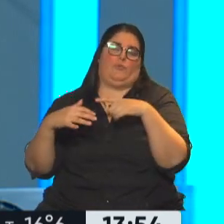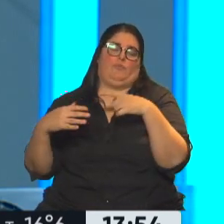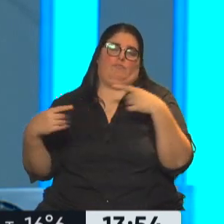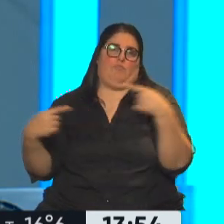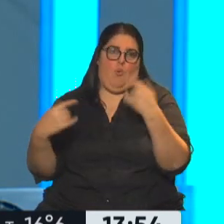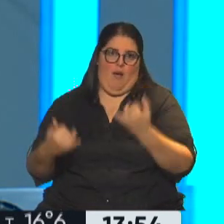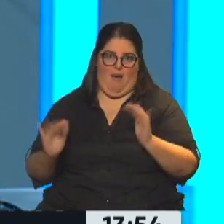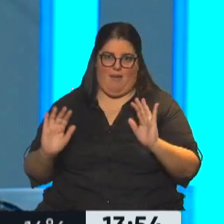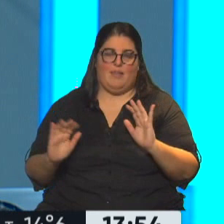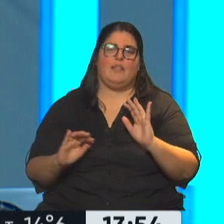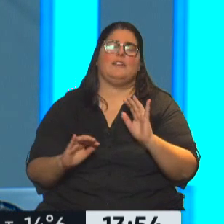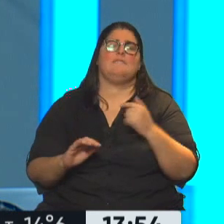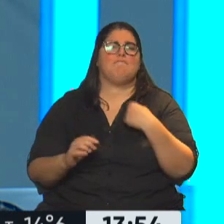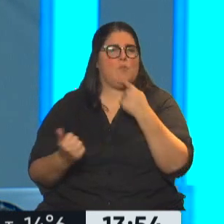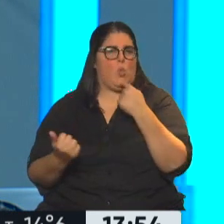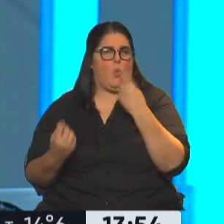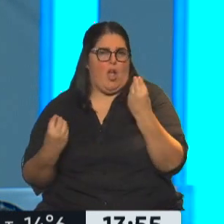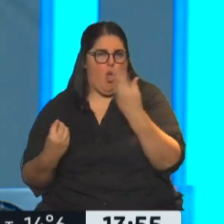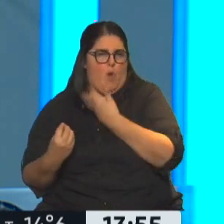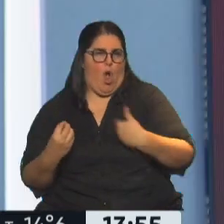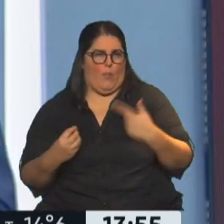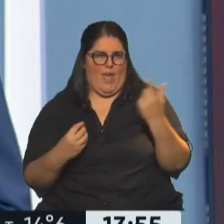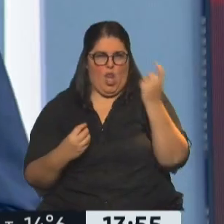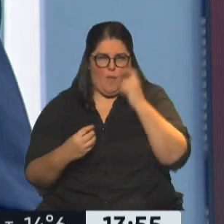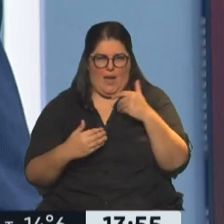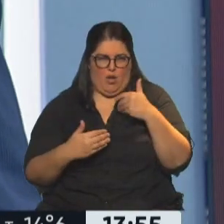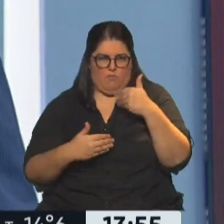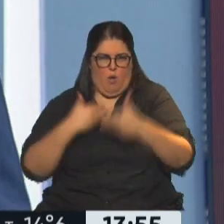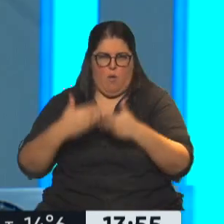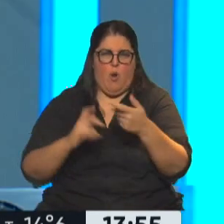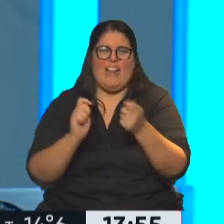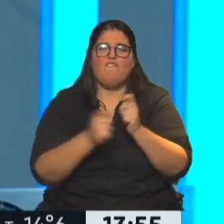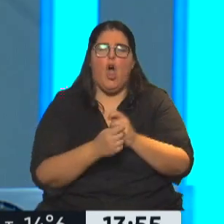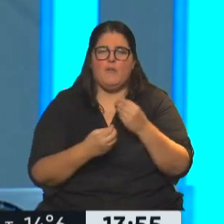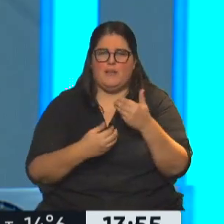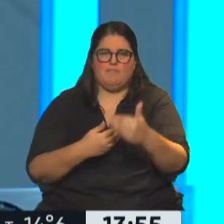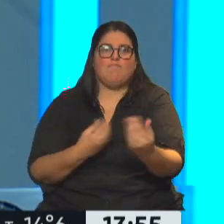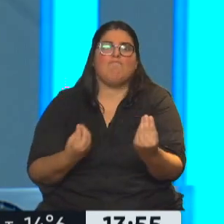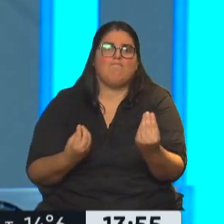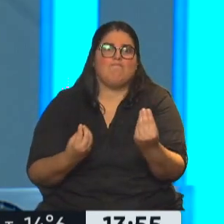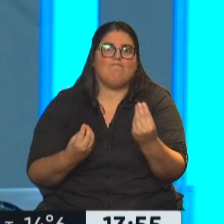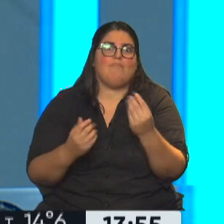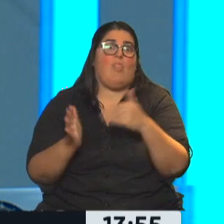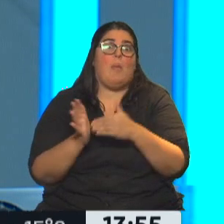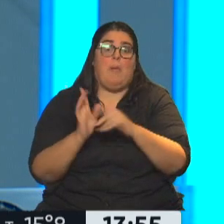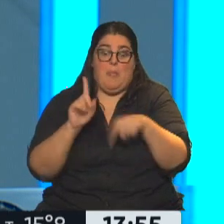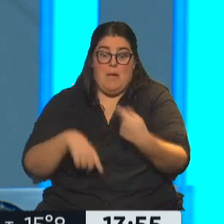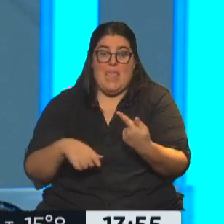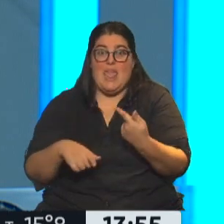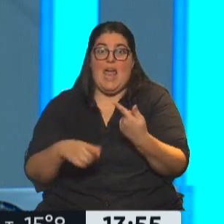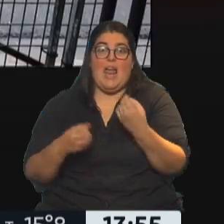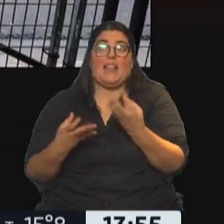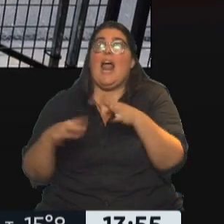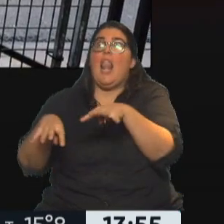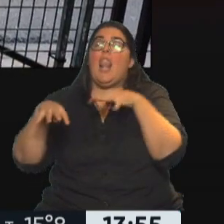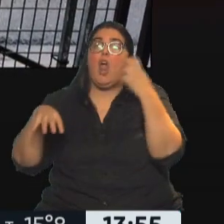bueno, tampoco sabemos cómo va a gobernar Macron porque toda la agenda de reformas está pendiente a ver qué pasa mañana, ¿no? O sea, depende del Parlamento para saber